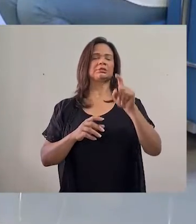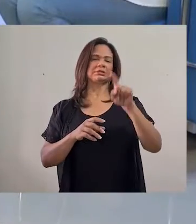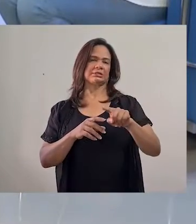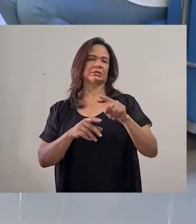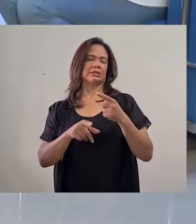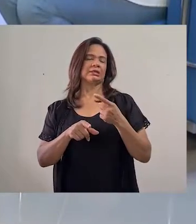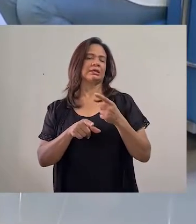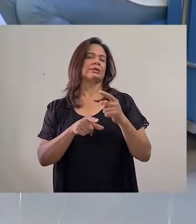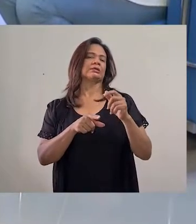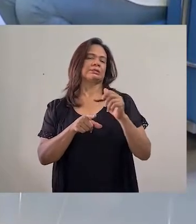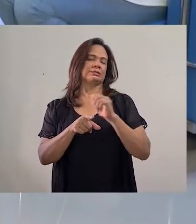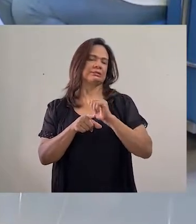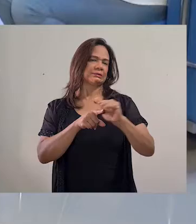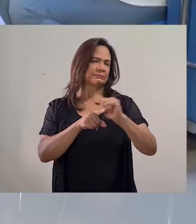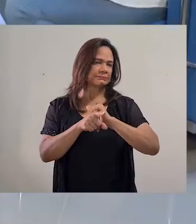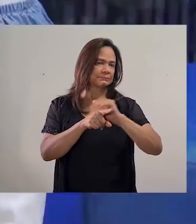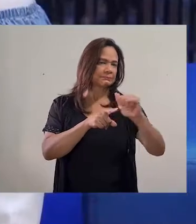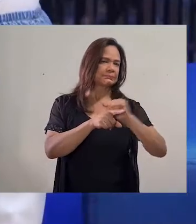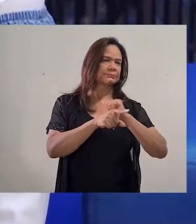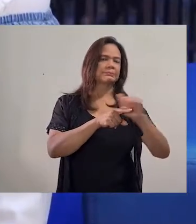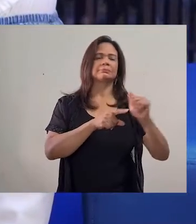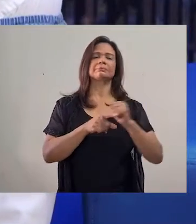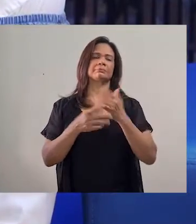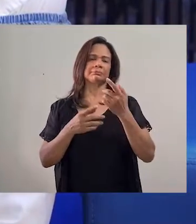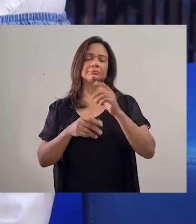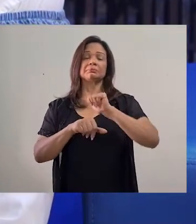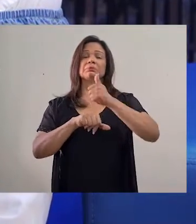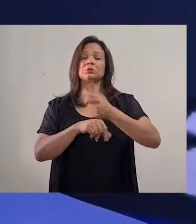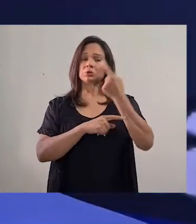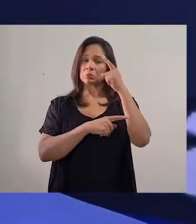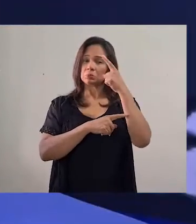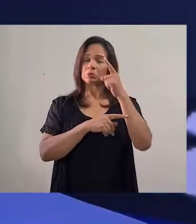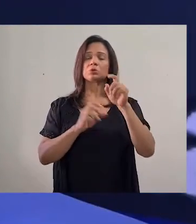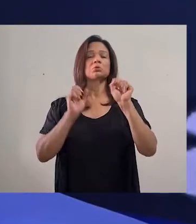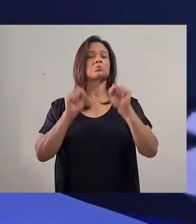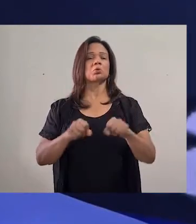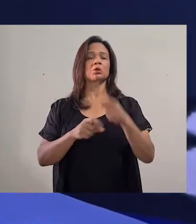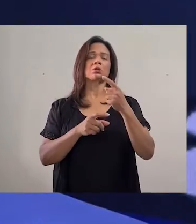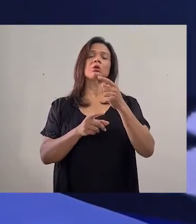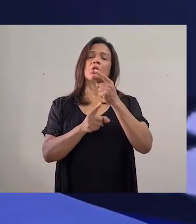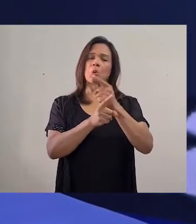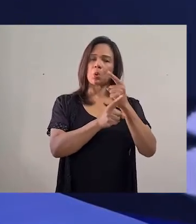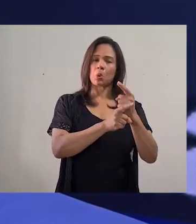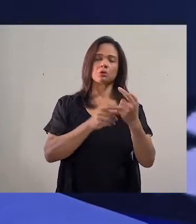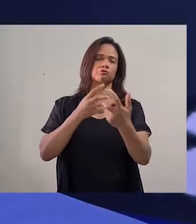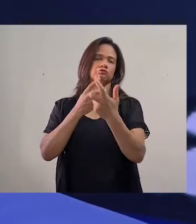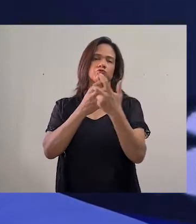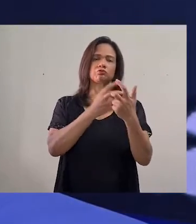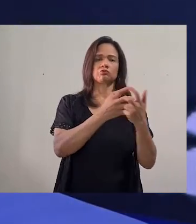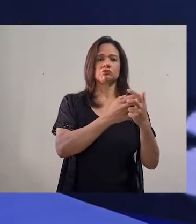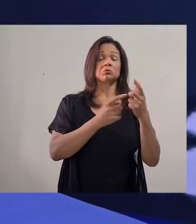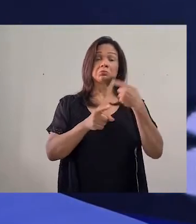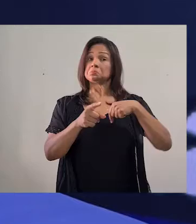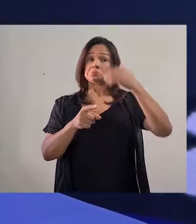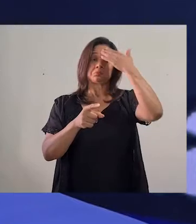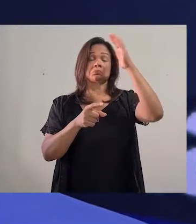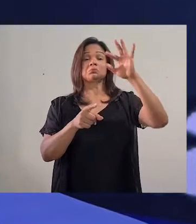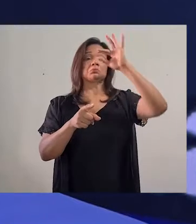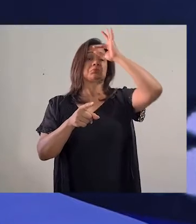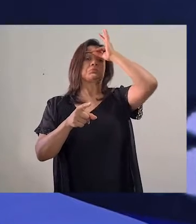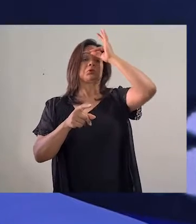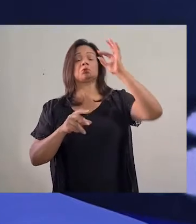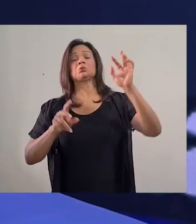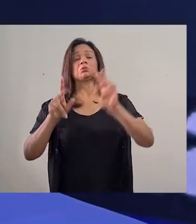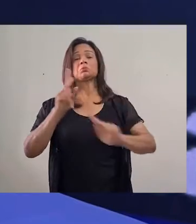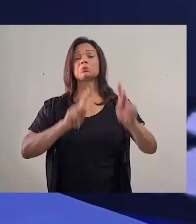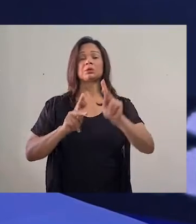alteran. Necesitan rutinas establecidas. Exactamente, esa rutina es lo que ayuda para que el niño pueda conducirse adecuadamente en la sociedad. Pero si tú no lo